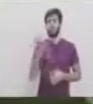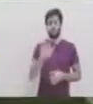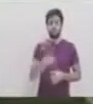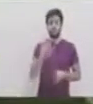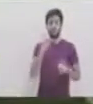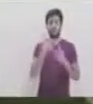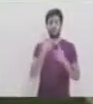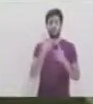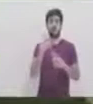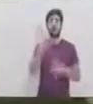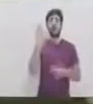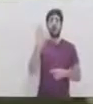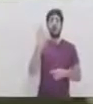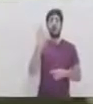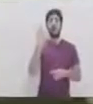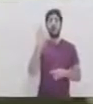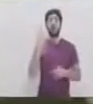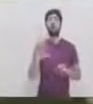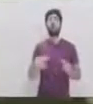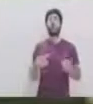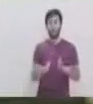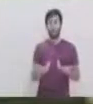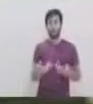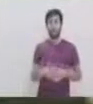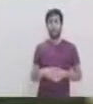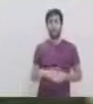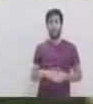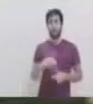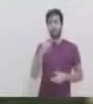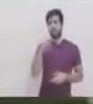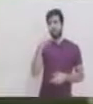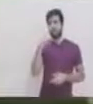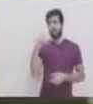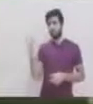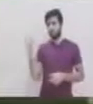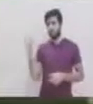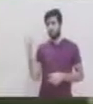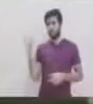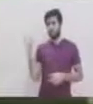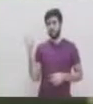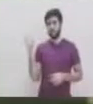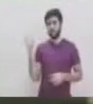letra O voy a hacer varios movimientos de izquierda a derecha.